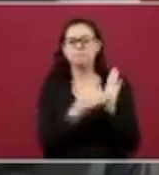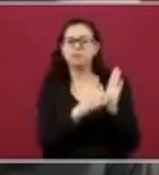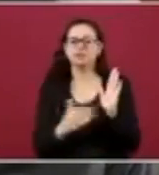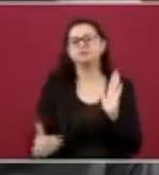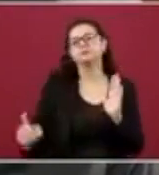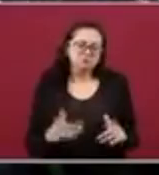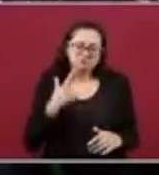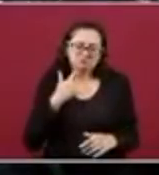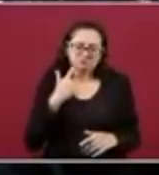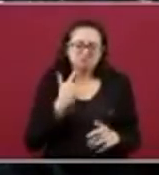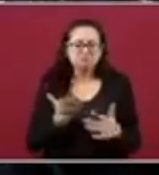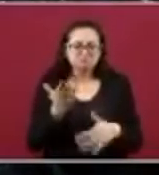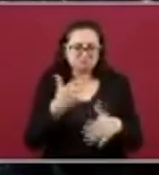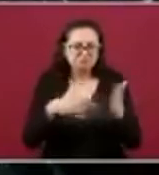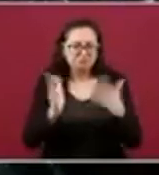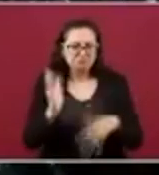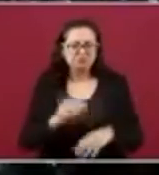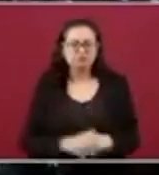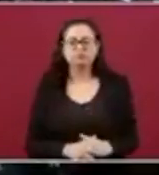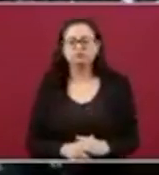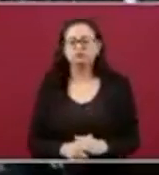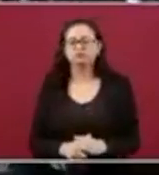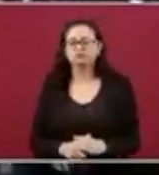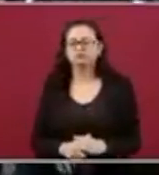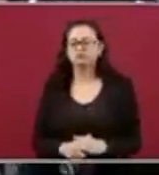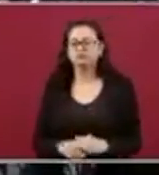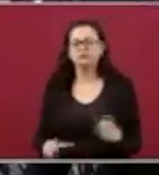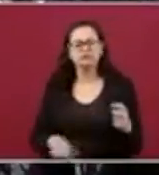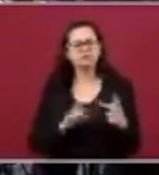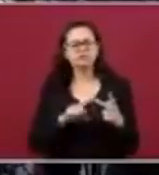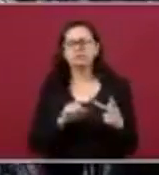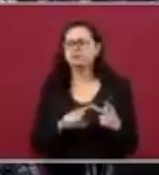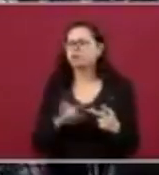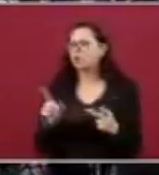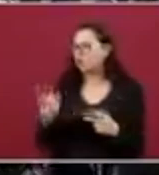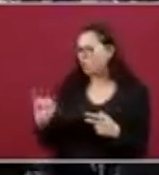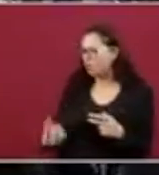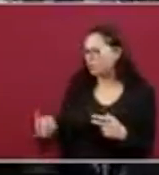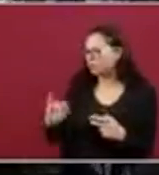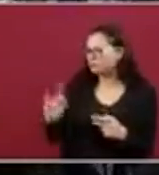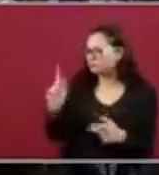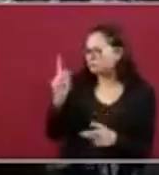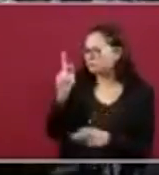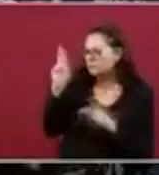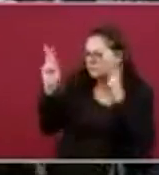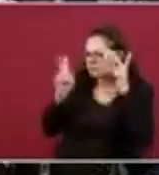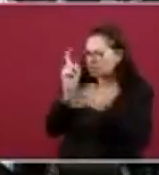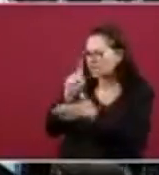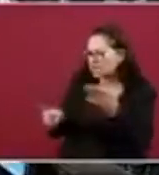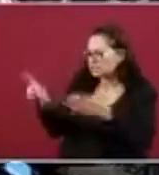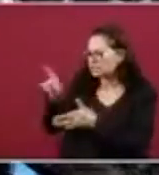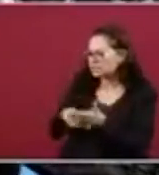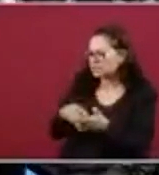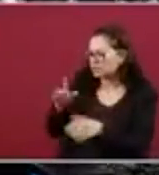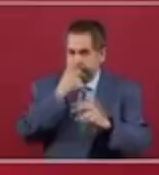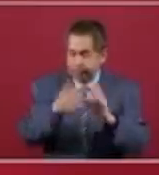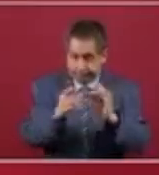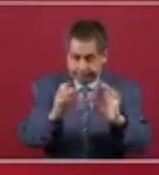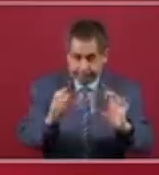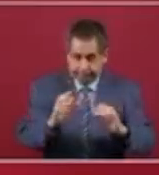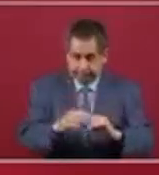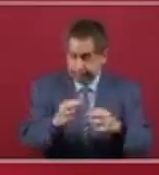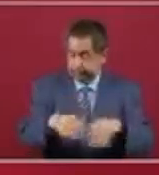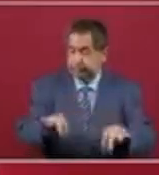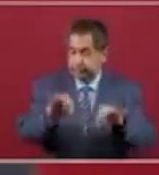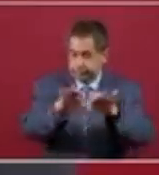65,000 millones de pesos. Respecto a la situación que continúa en Venezuela, el Ejecutivo Federal exhortó a un diálogo que lleve a la paz.